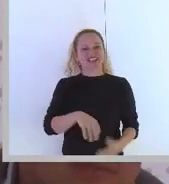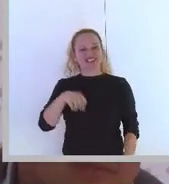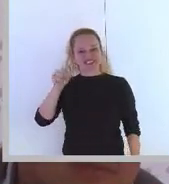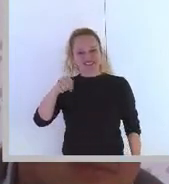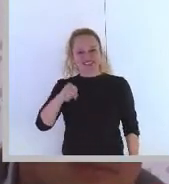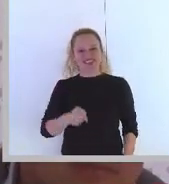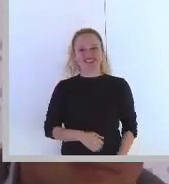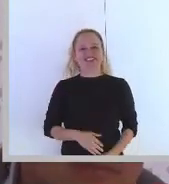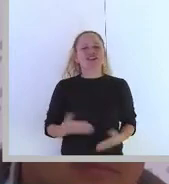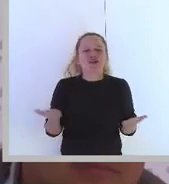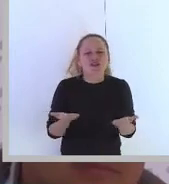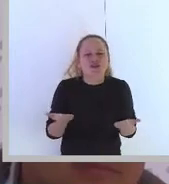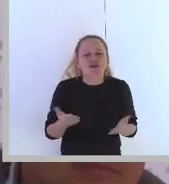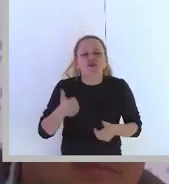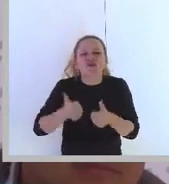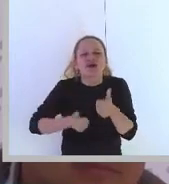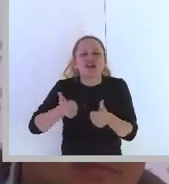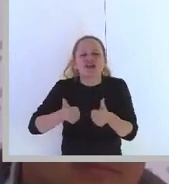¿Cuál?